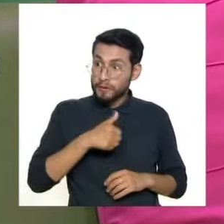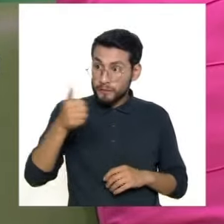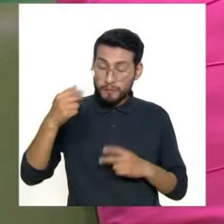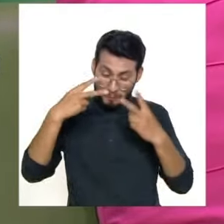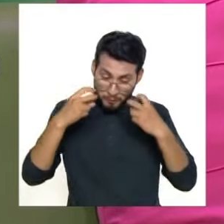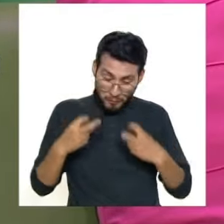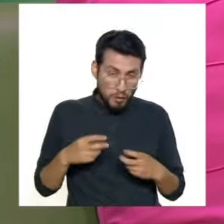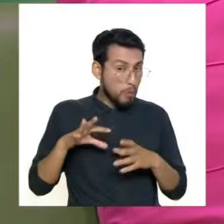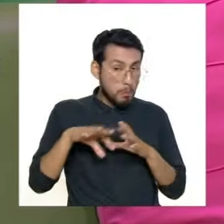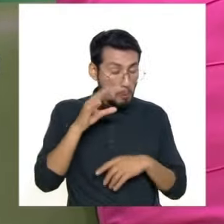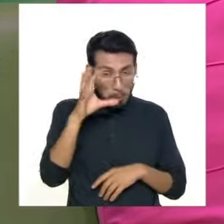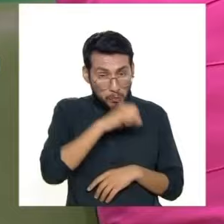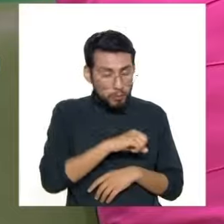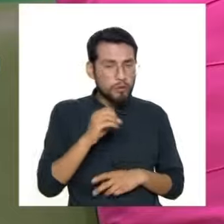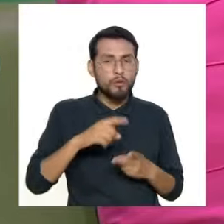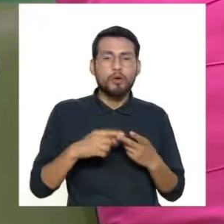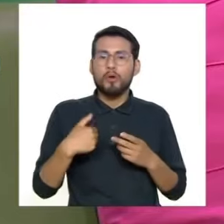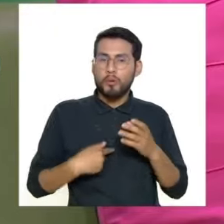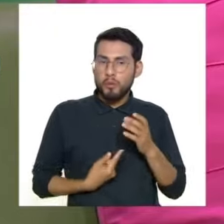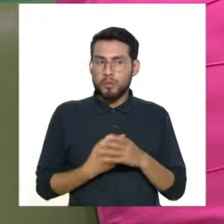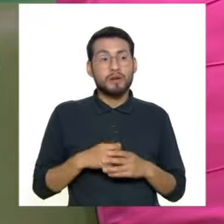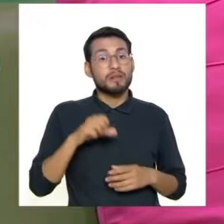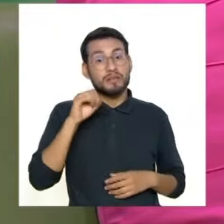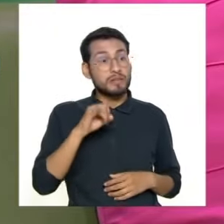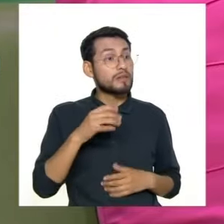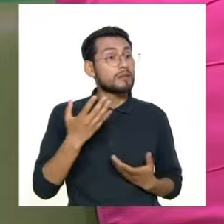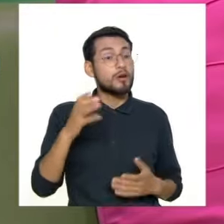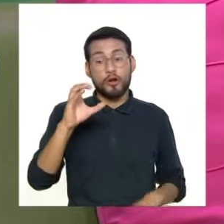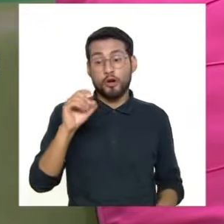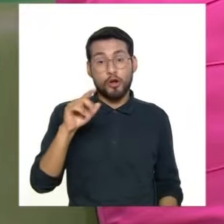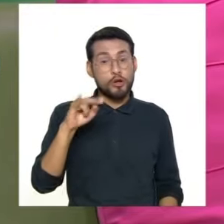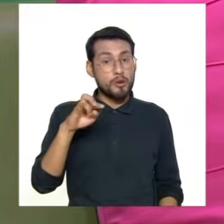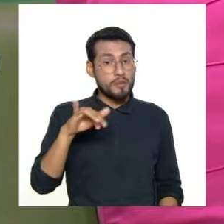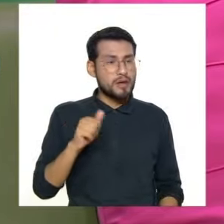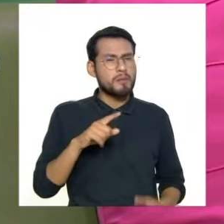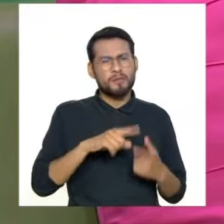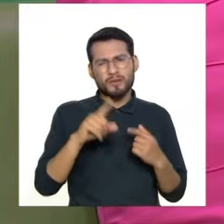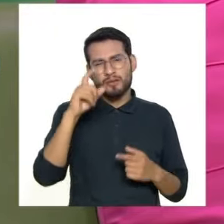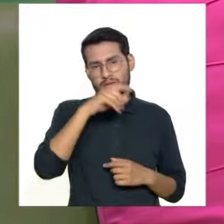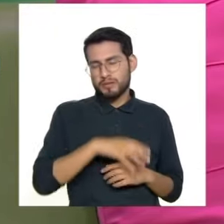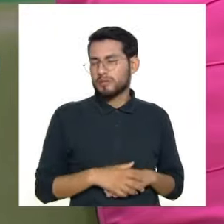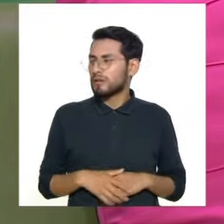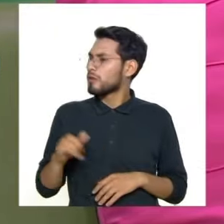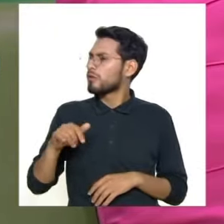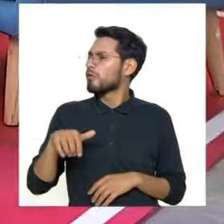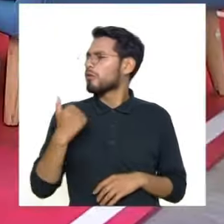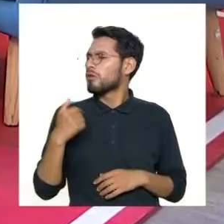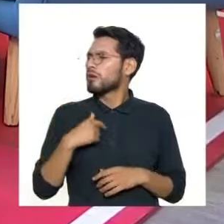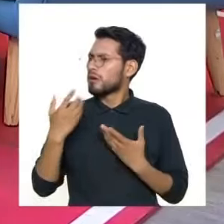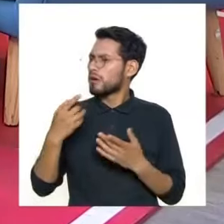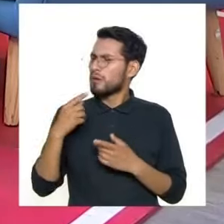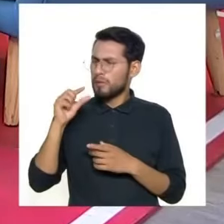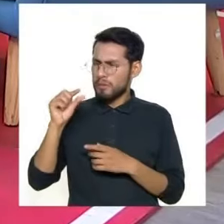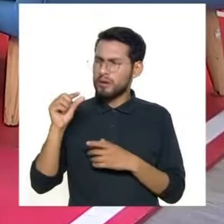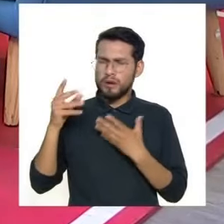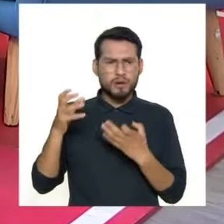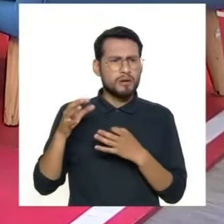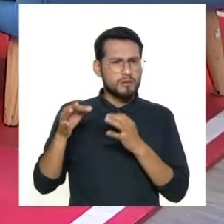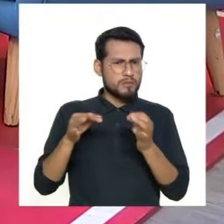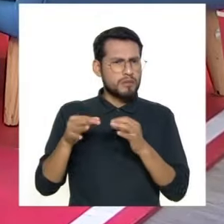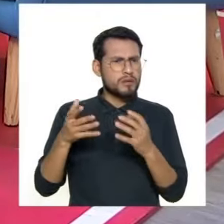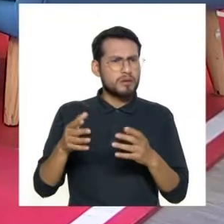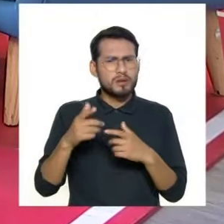sangre oculta o puede ser la colonoscopía siendo el gol estándar la colonoscopía pero es muy difícil no y el otro detalle que yo quisiera puntualizar ya un poco para concluir con